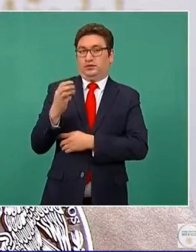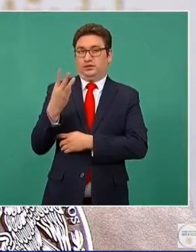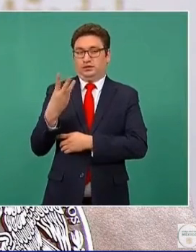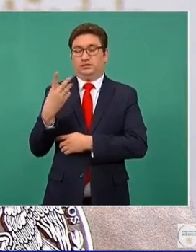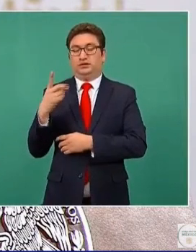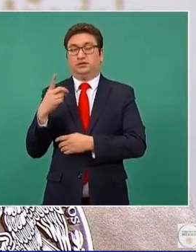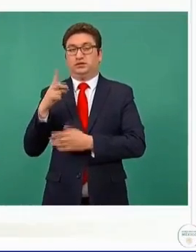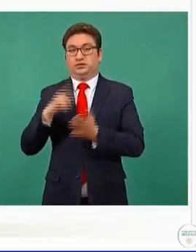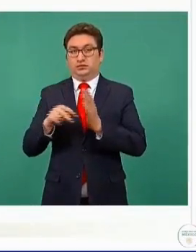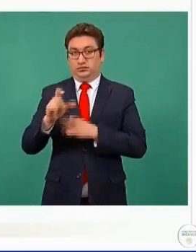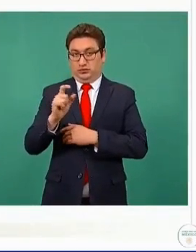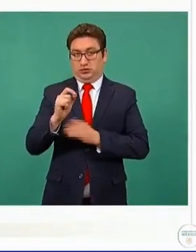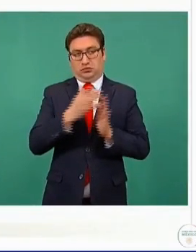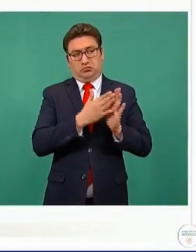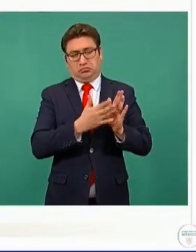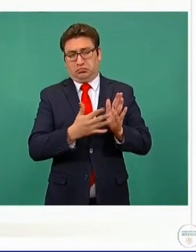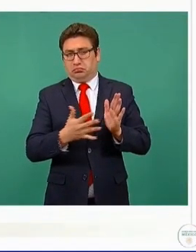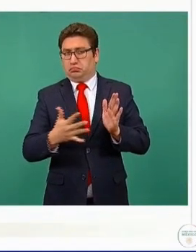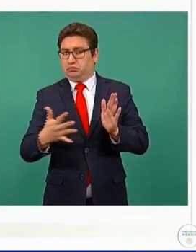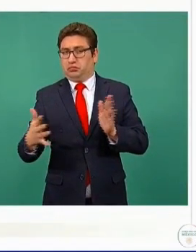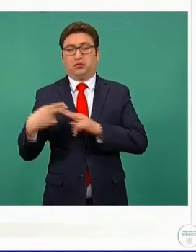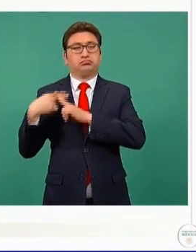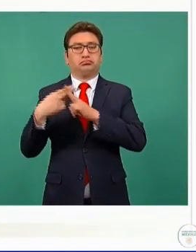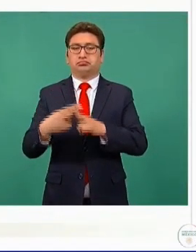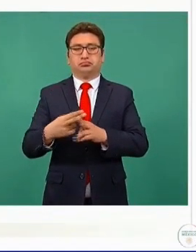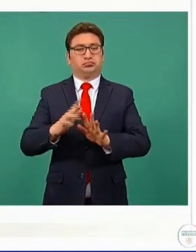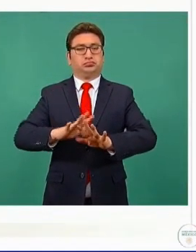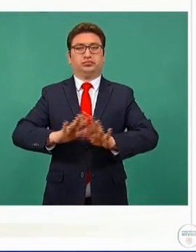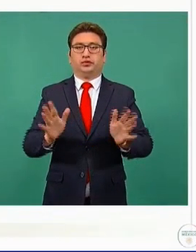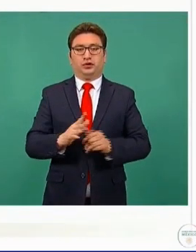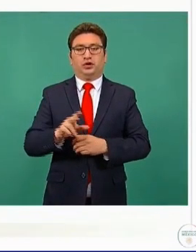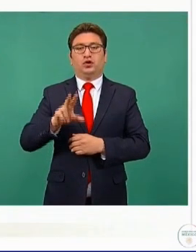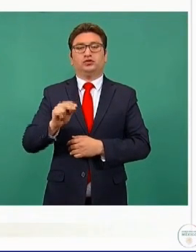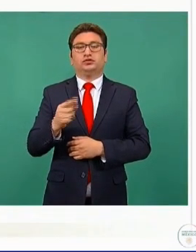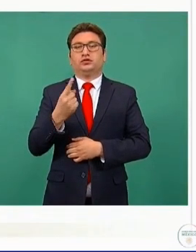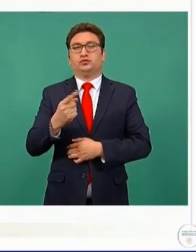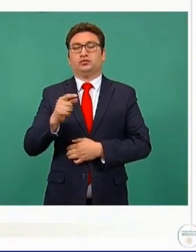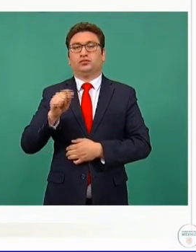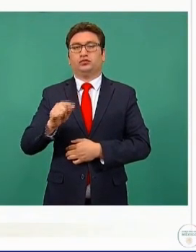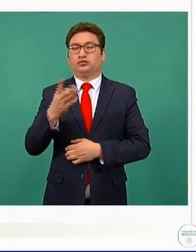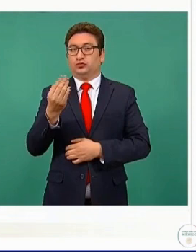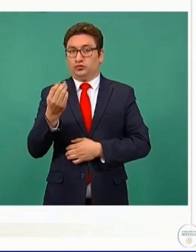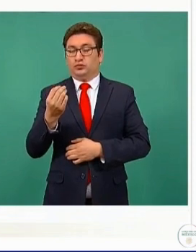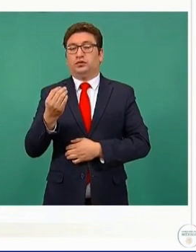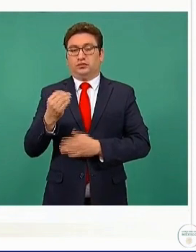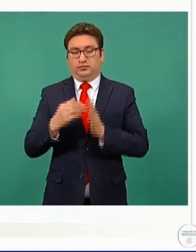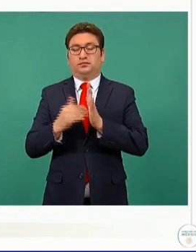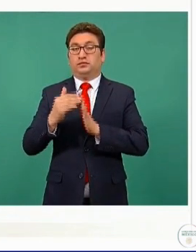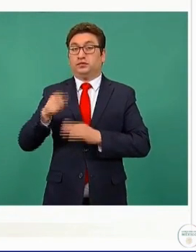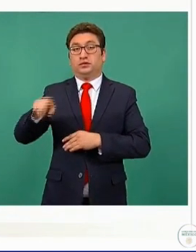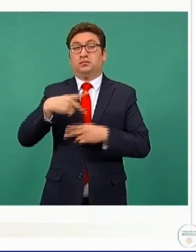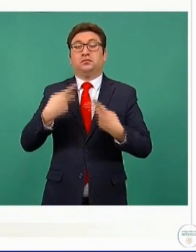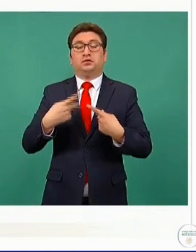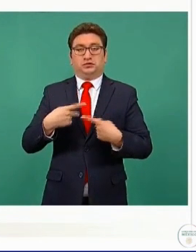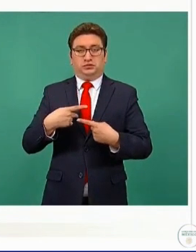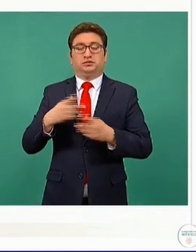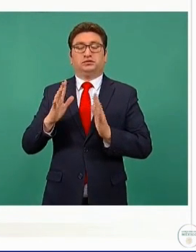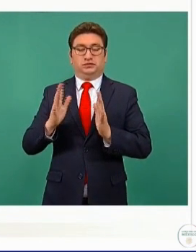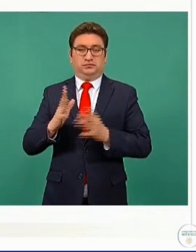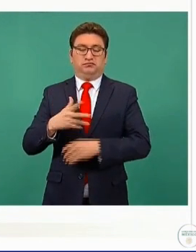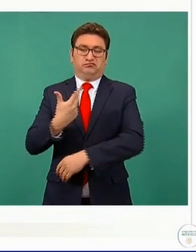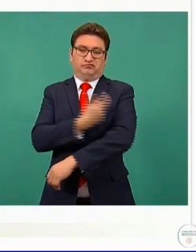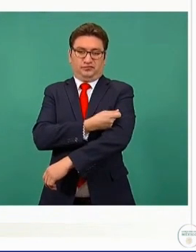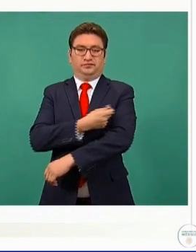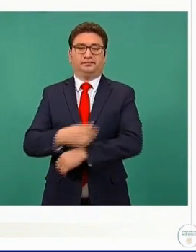de 2020 y podemos ver que ya tenemos 81,9 millones de personas que han sido